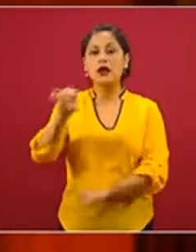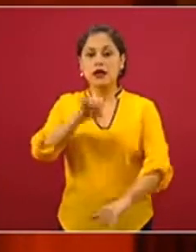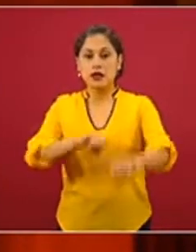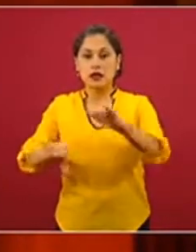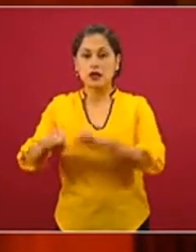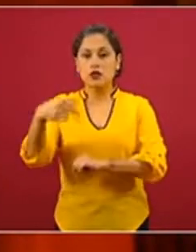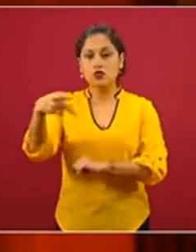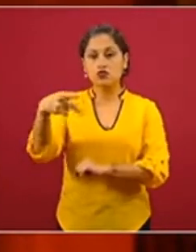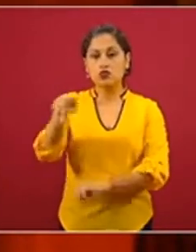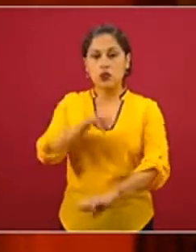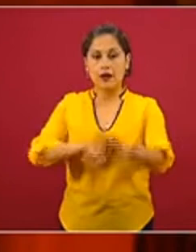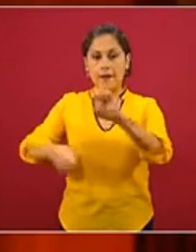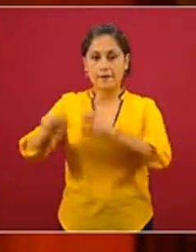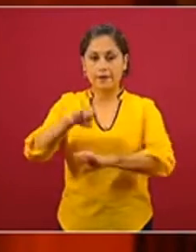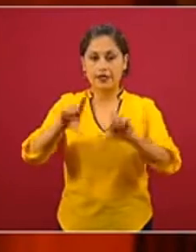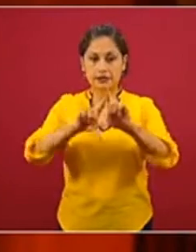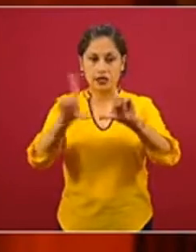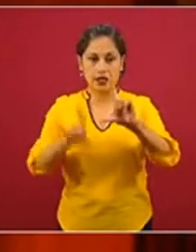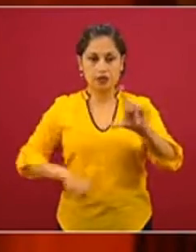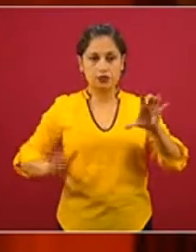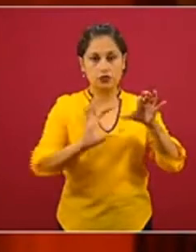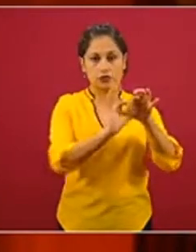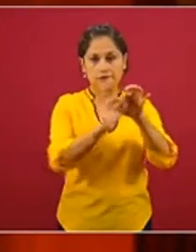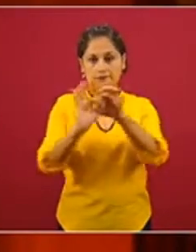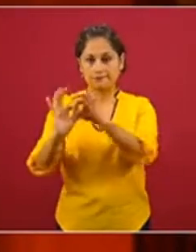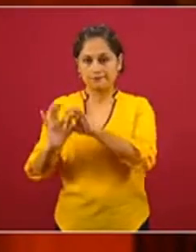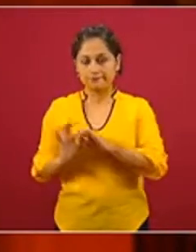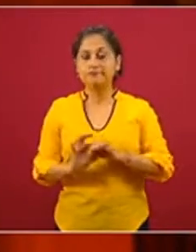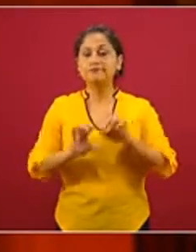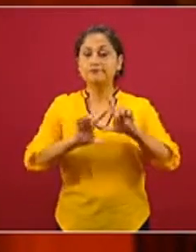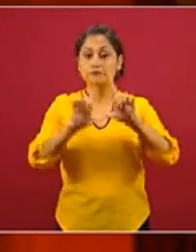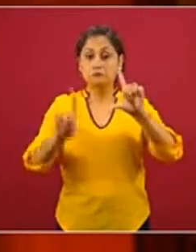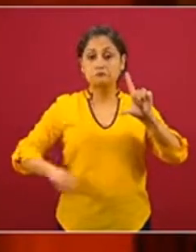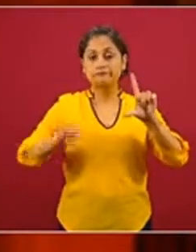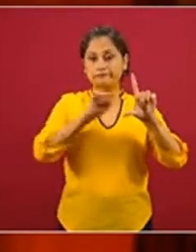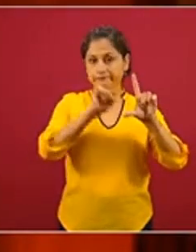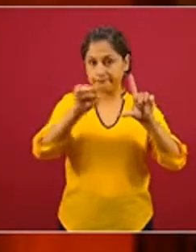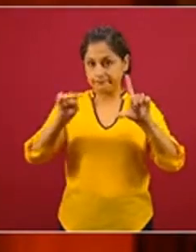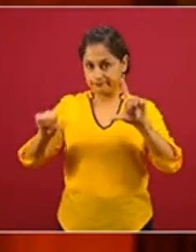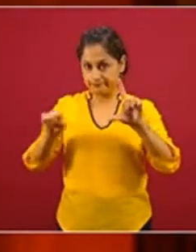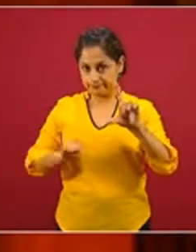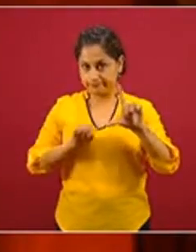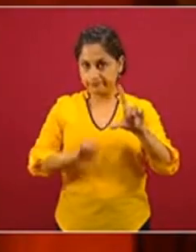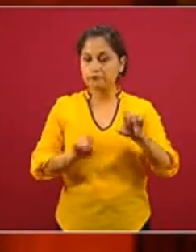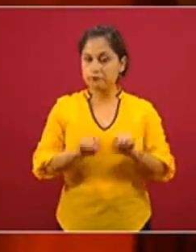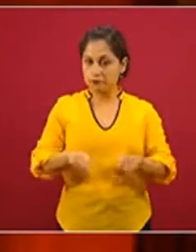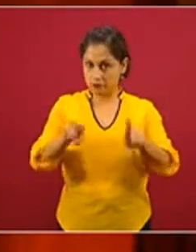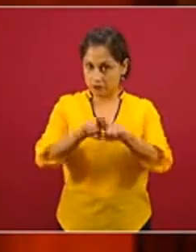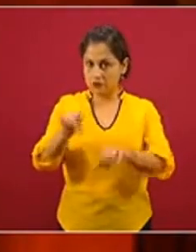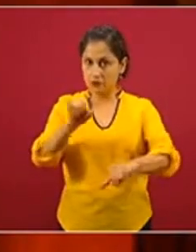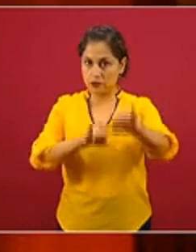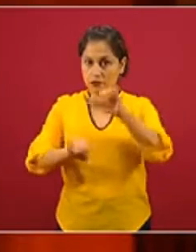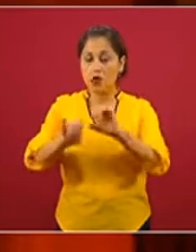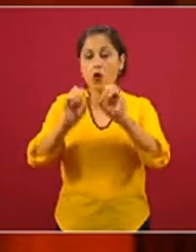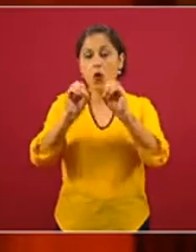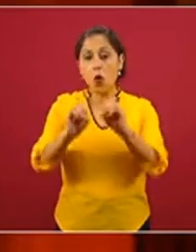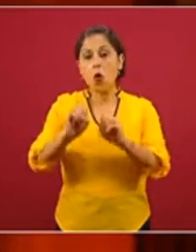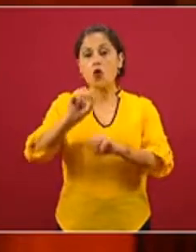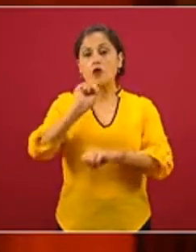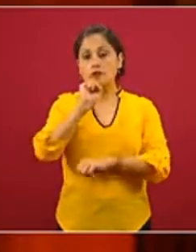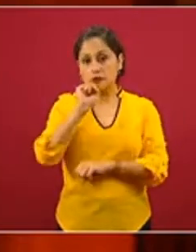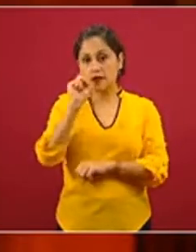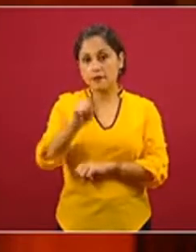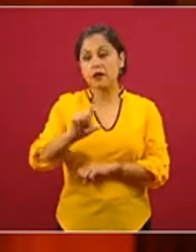son redes nacionales, que tienen laboratorios en muchas entidades federativas o que además procesan muestras de